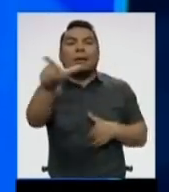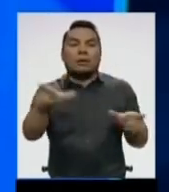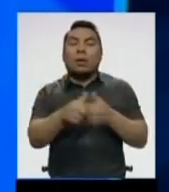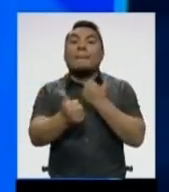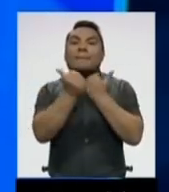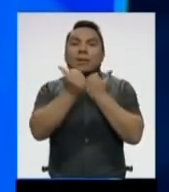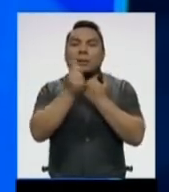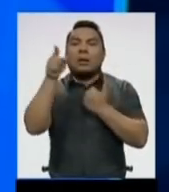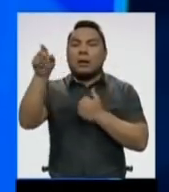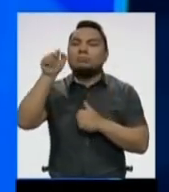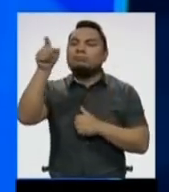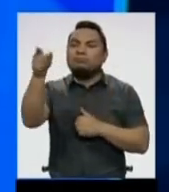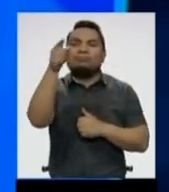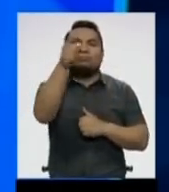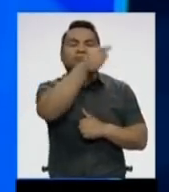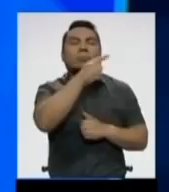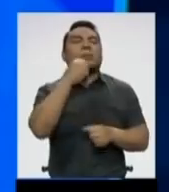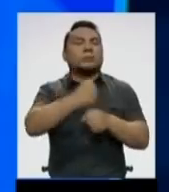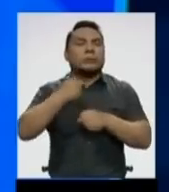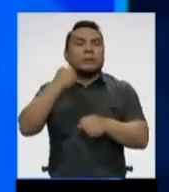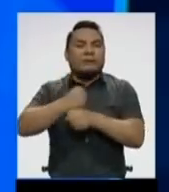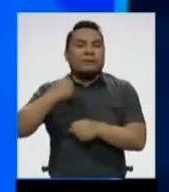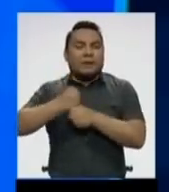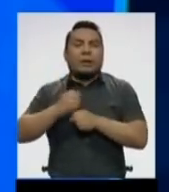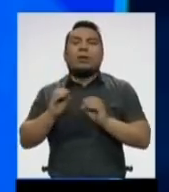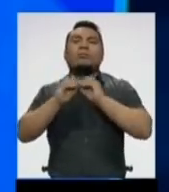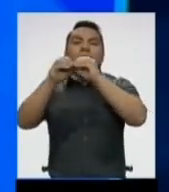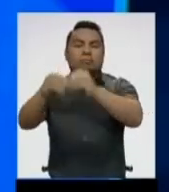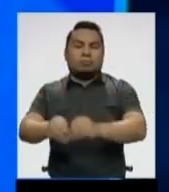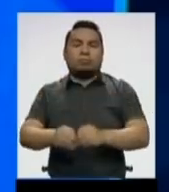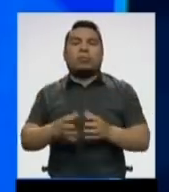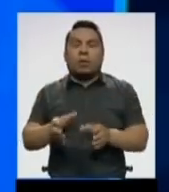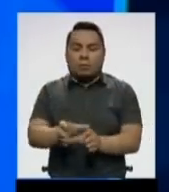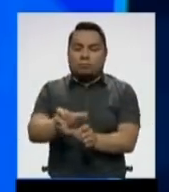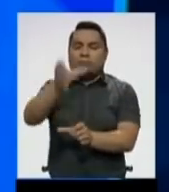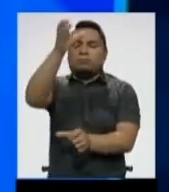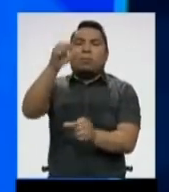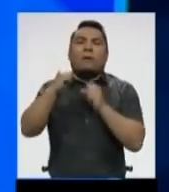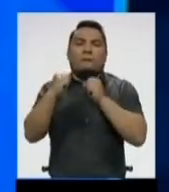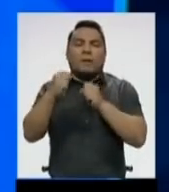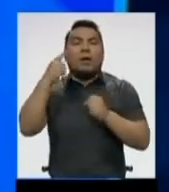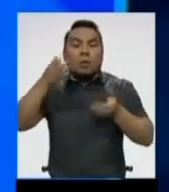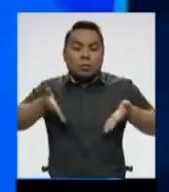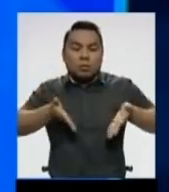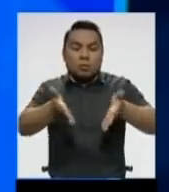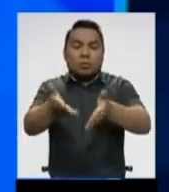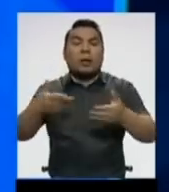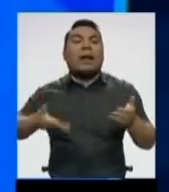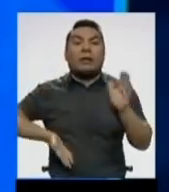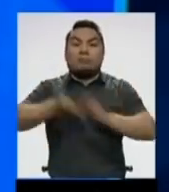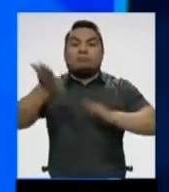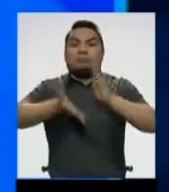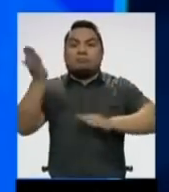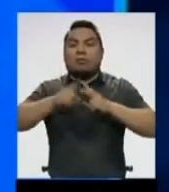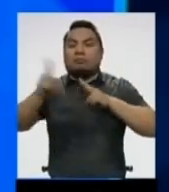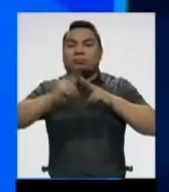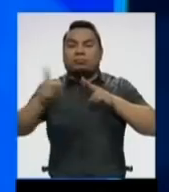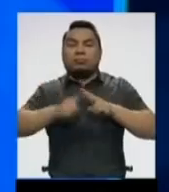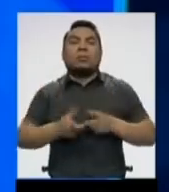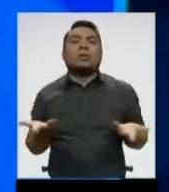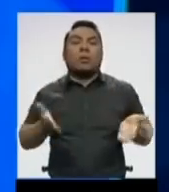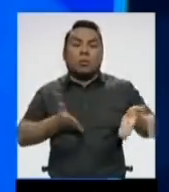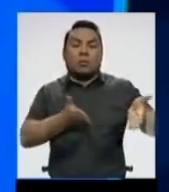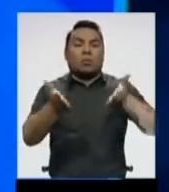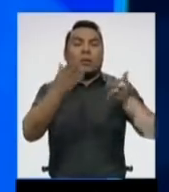riesgosas. De este modo tenemos que trabajar para implementar muros de contención, rutas de evacuación y obras de prevención